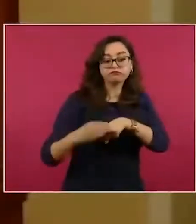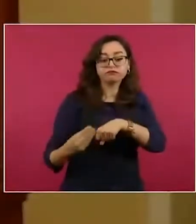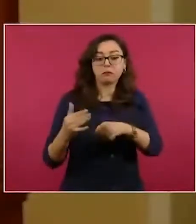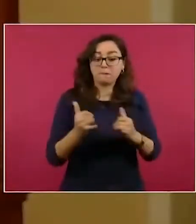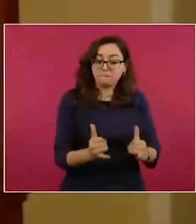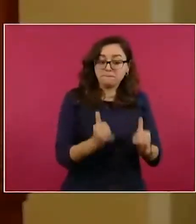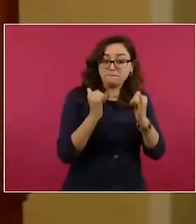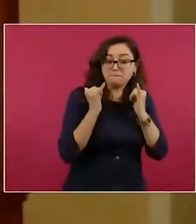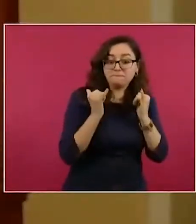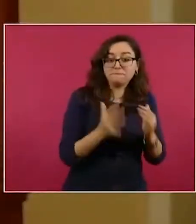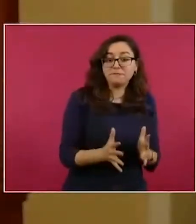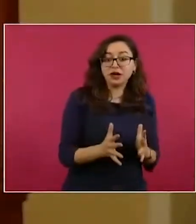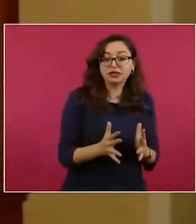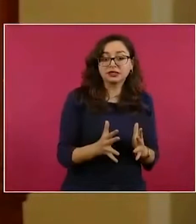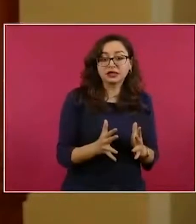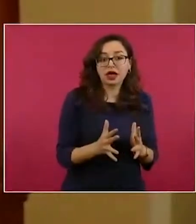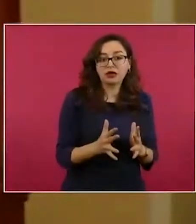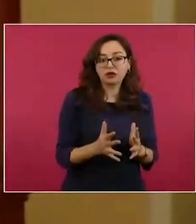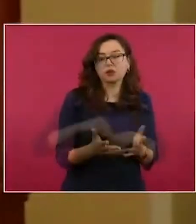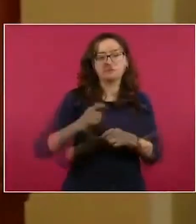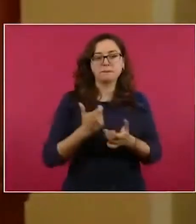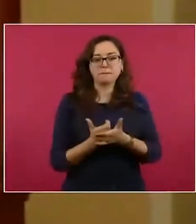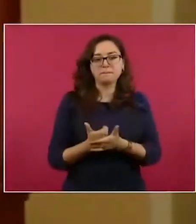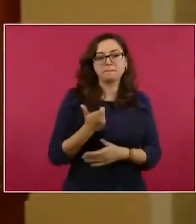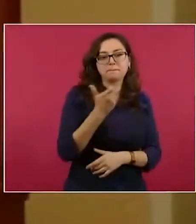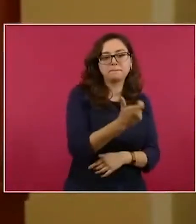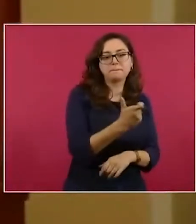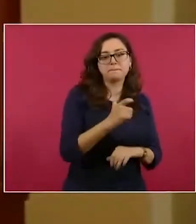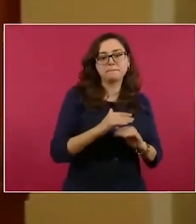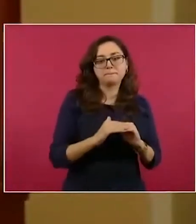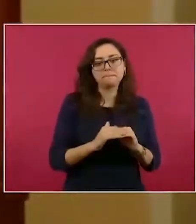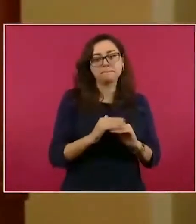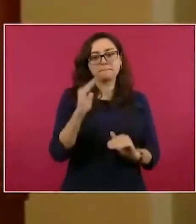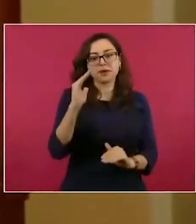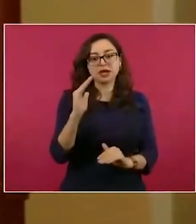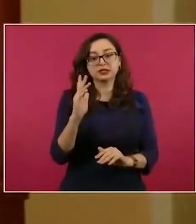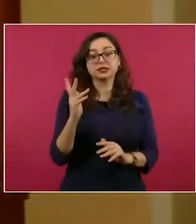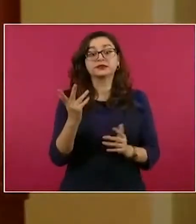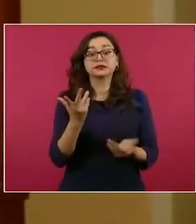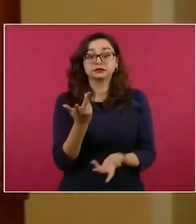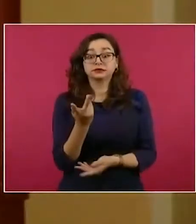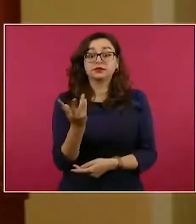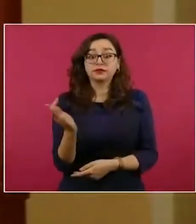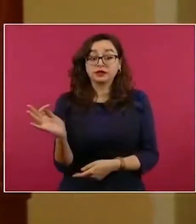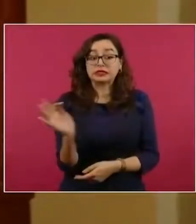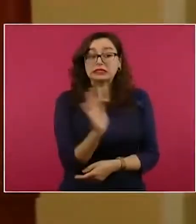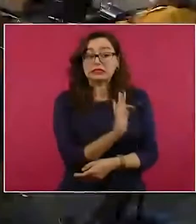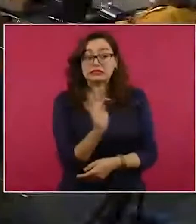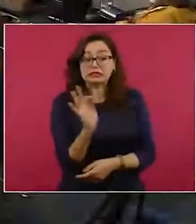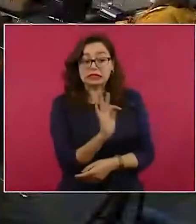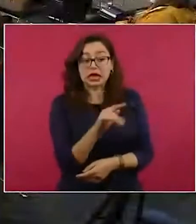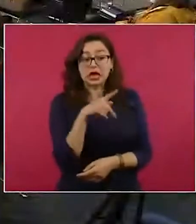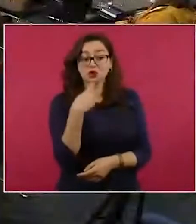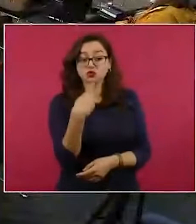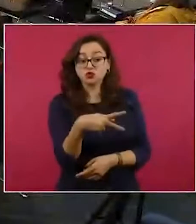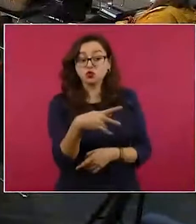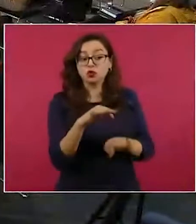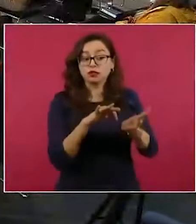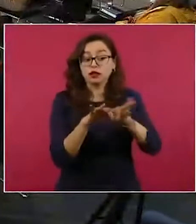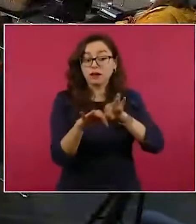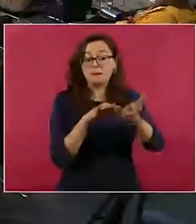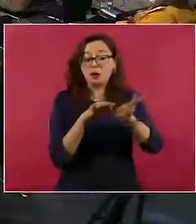sea producto de las condiciones generales de trabajo, derivada de un trabajo técnico calificado,